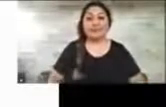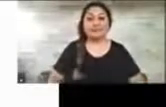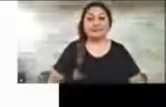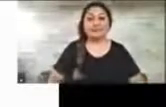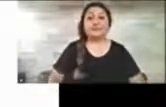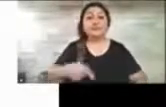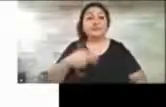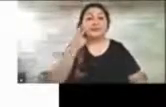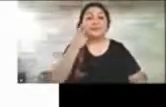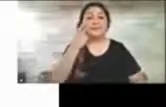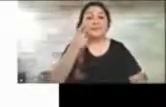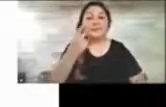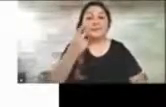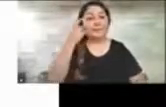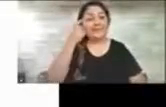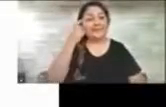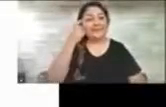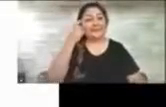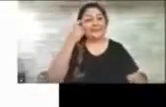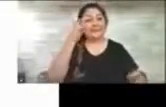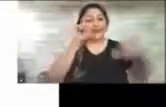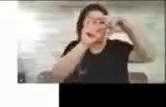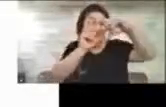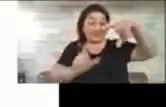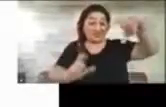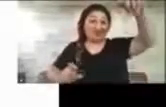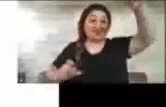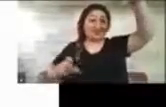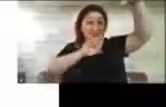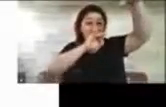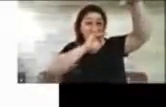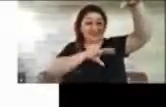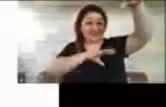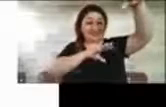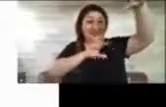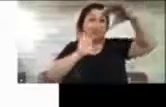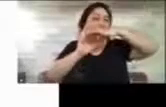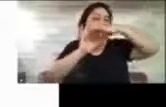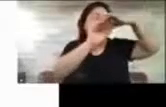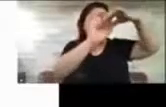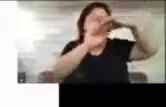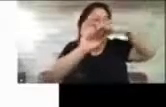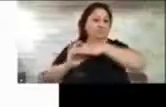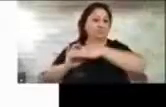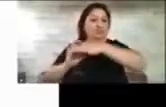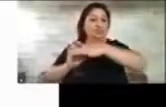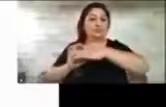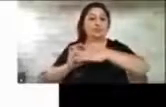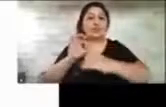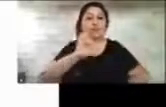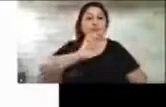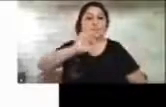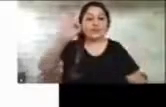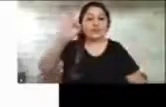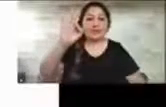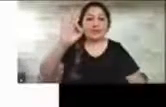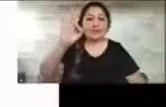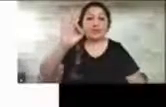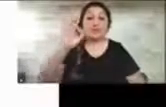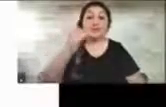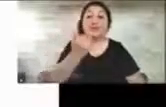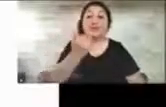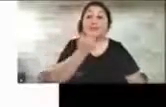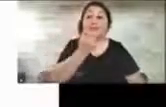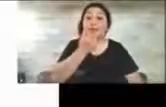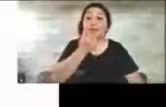inicial, es un desafío, como les decía anteriormente, muy transversal en ese sentido. Y no